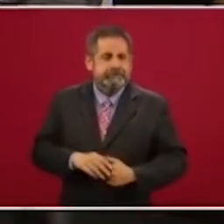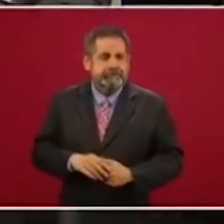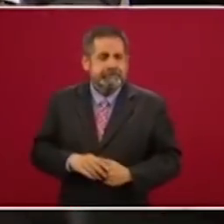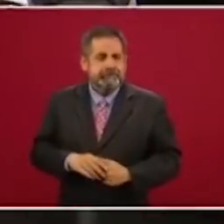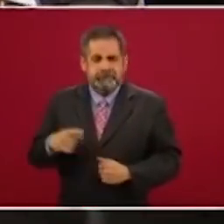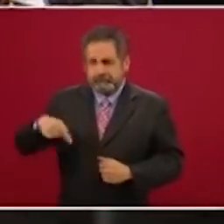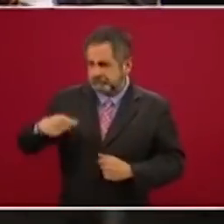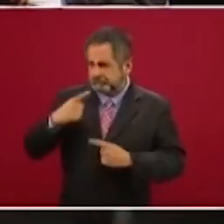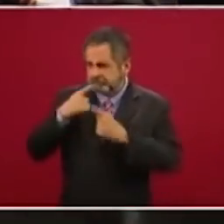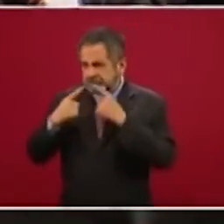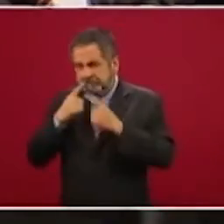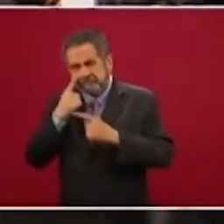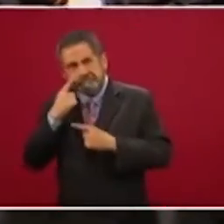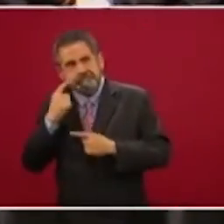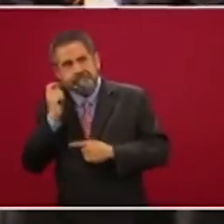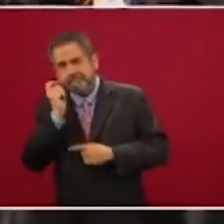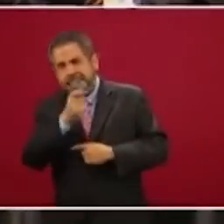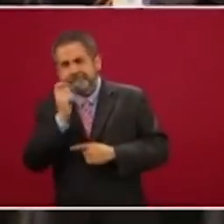referencia